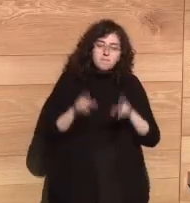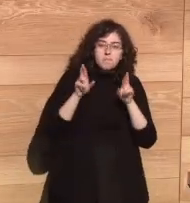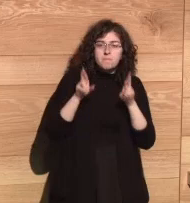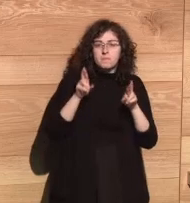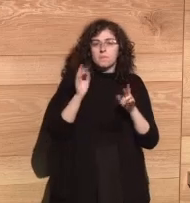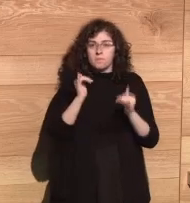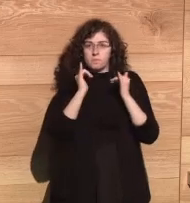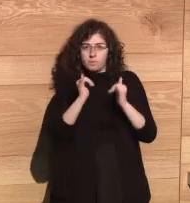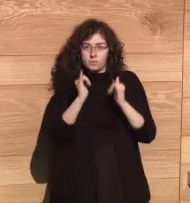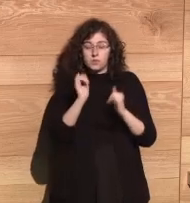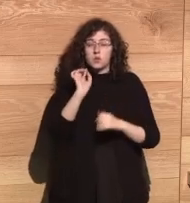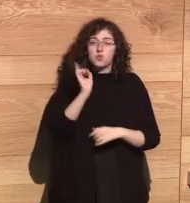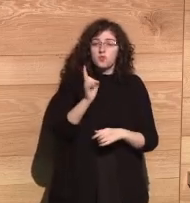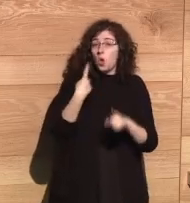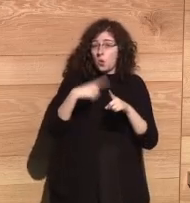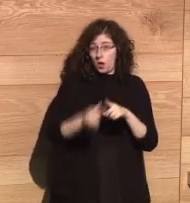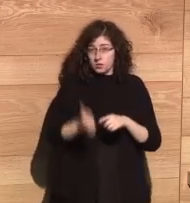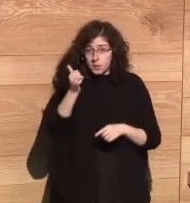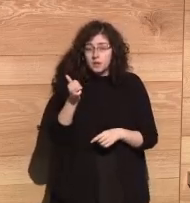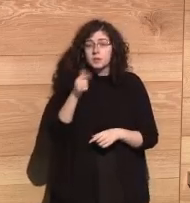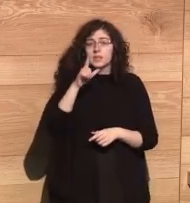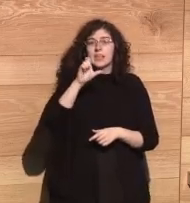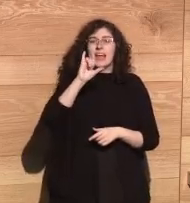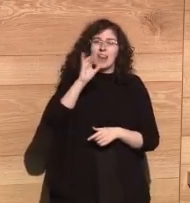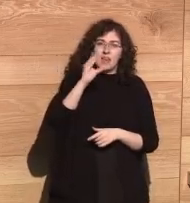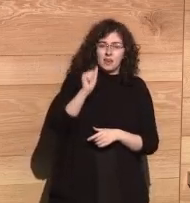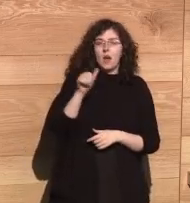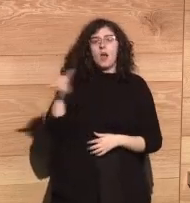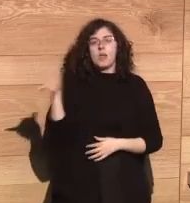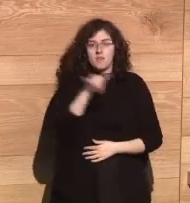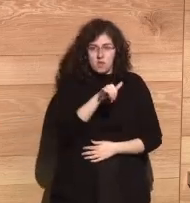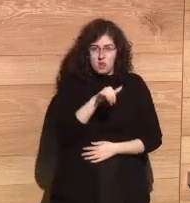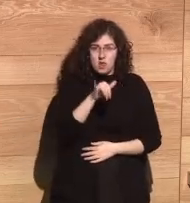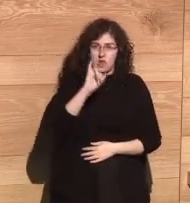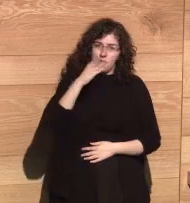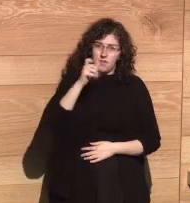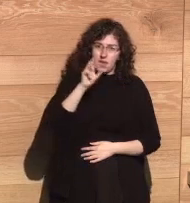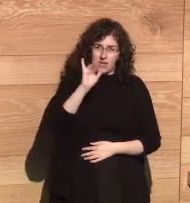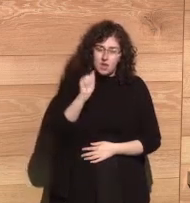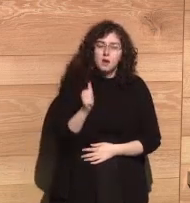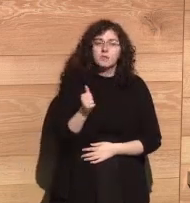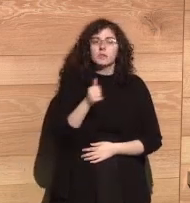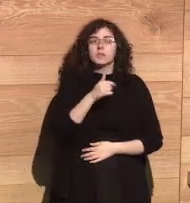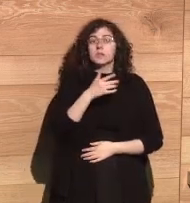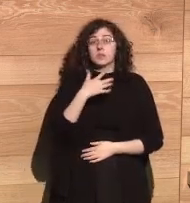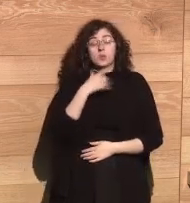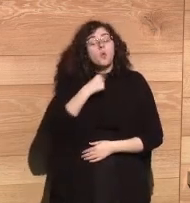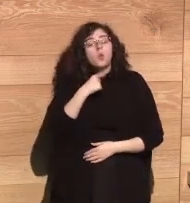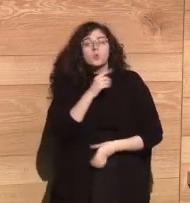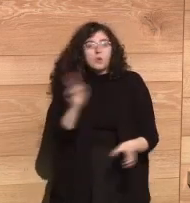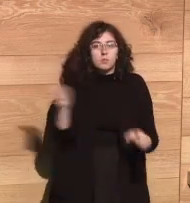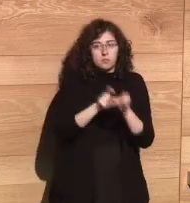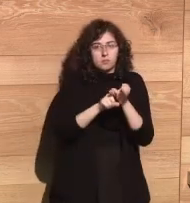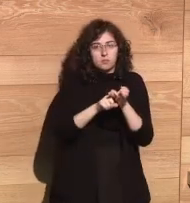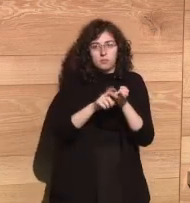disfrutéis, y solamente una cosa más: en Leica Iberia nos gusta formar parte de esta comunidad, nos gusta que